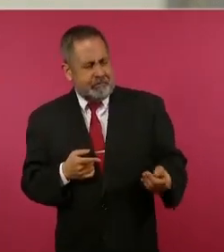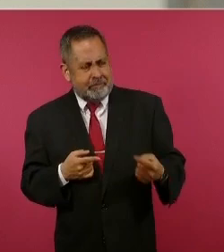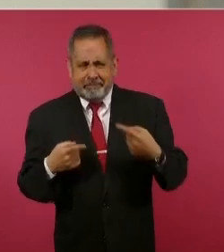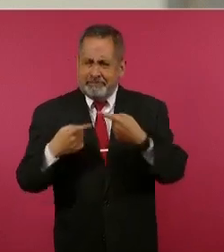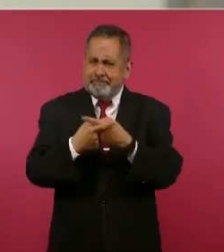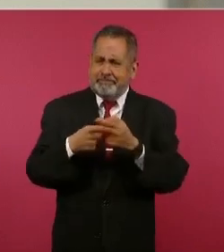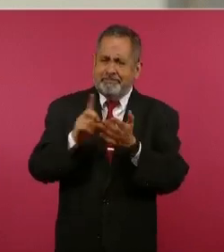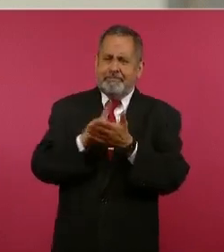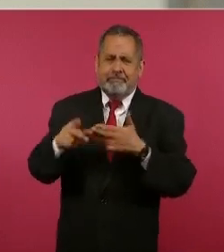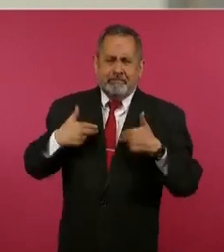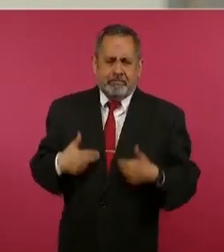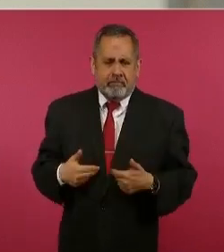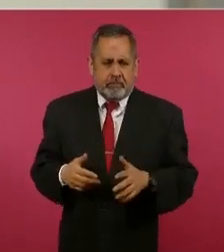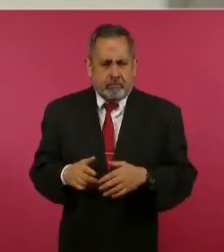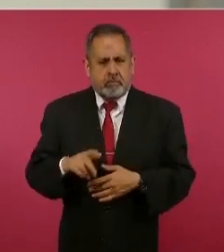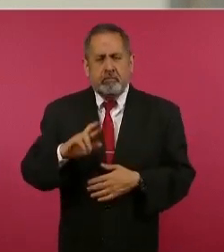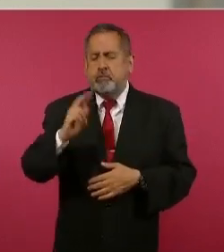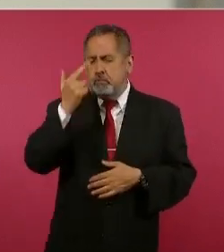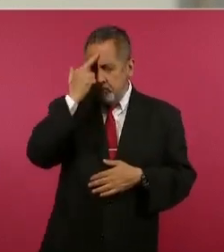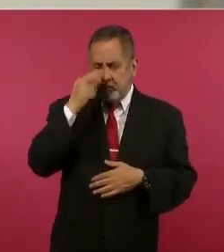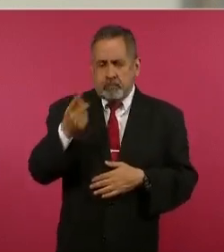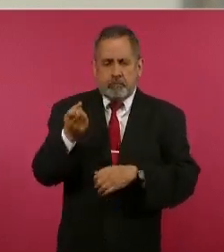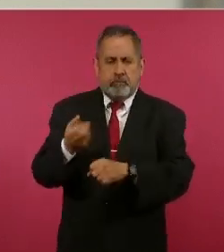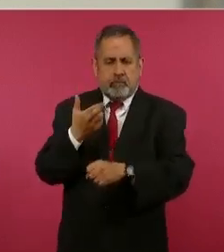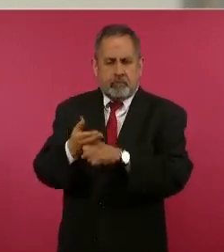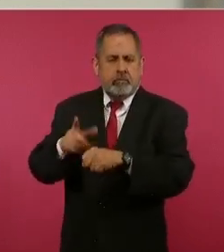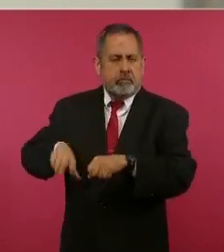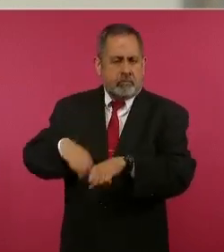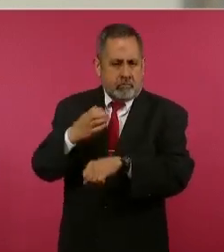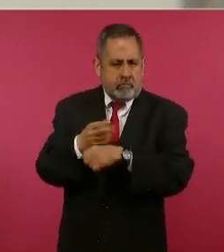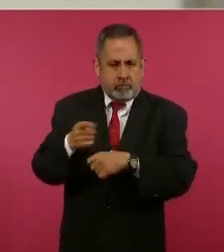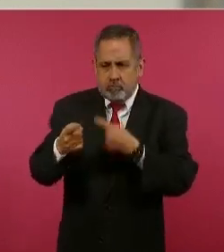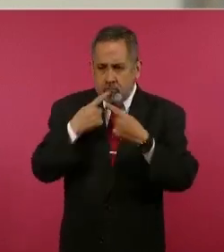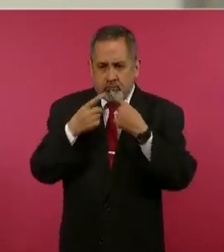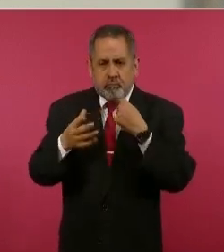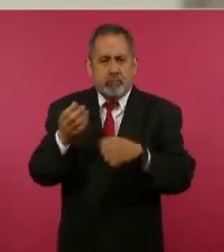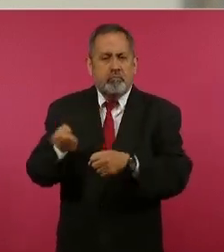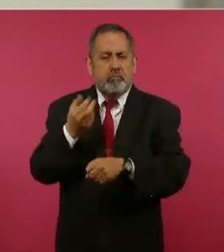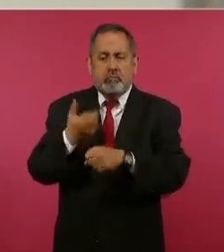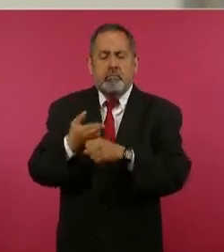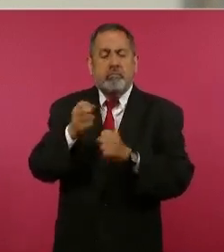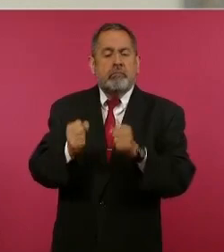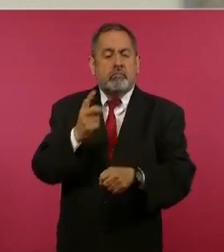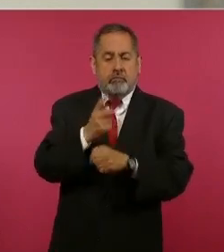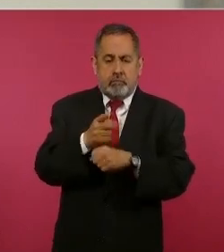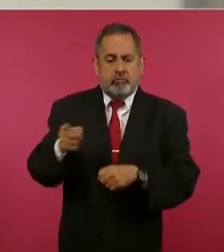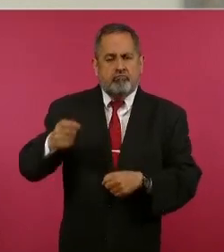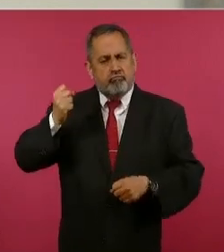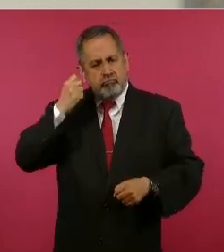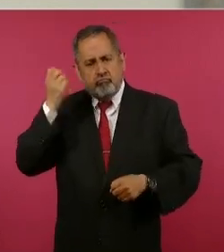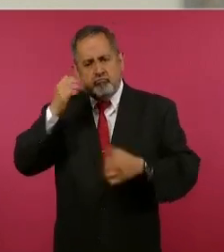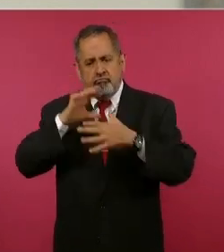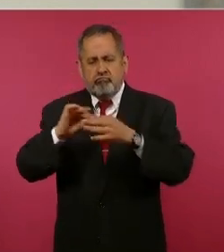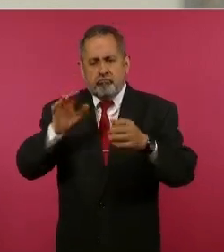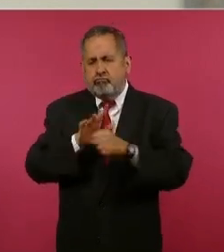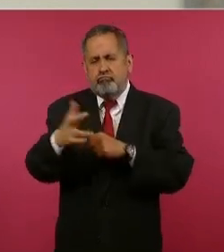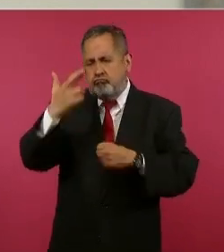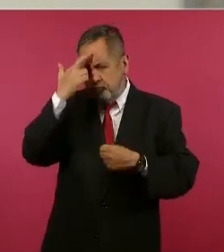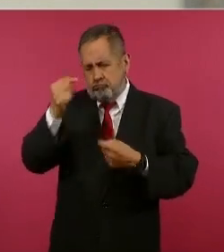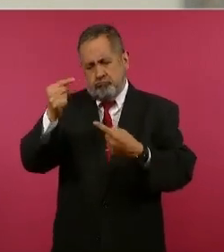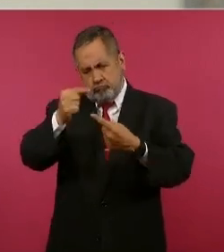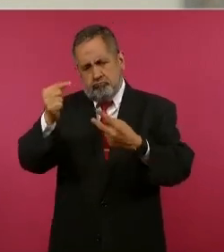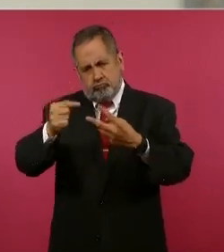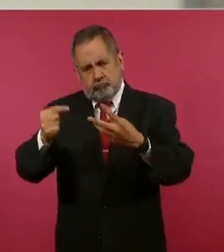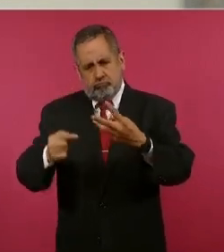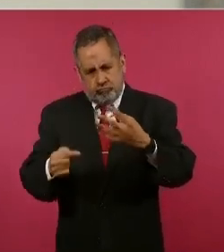violatoria de los derechos humanos. Recuerdo que la Secretaría de Gobernación e incluso la Secretaría de Seguridad, Rosa Isela, expusieron las causas y los motivos